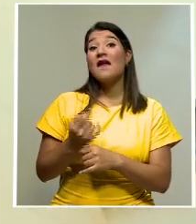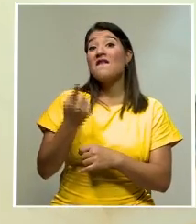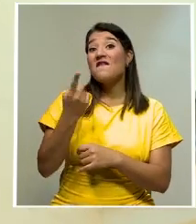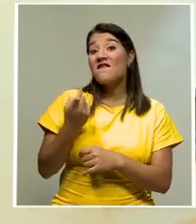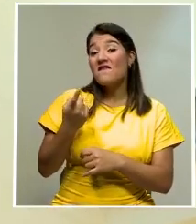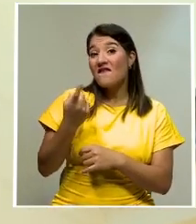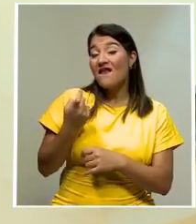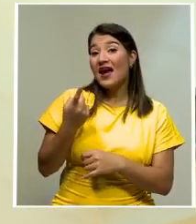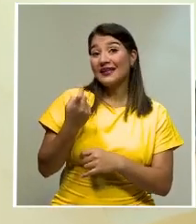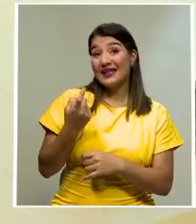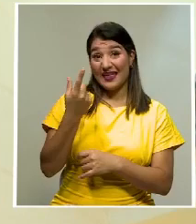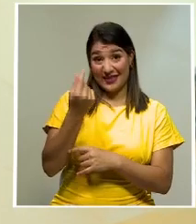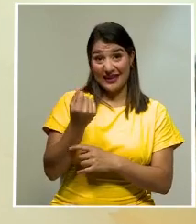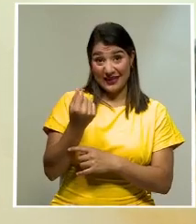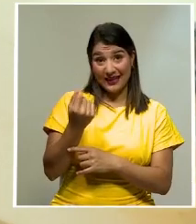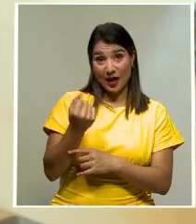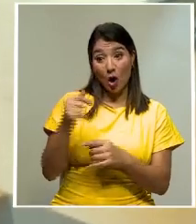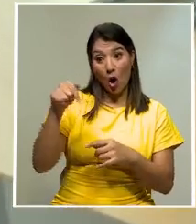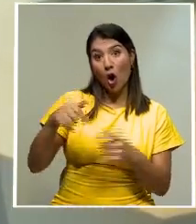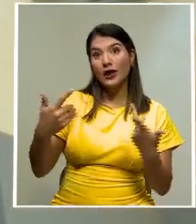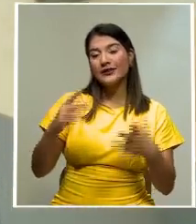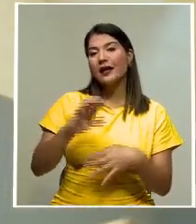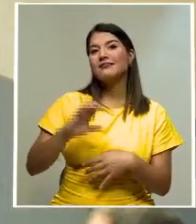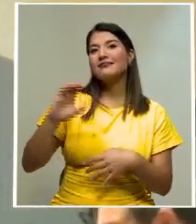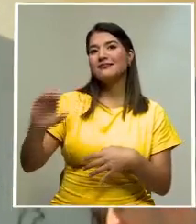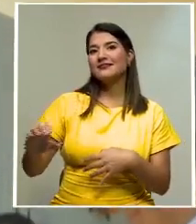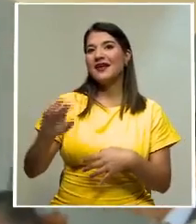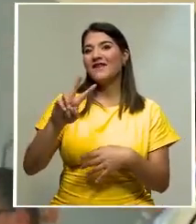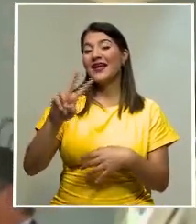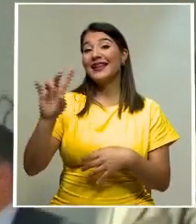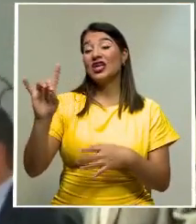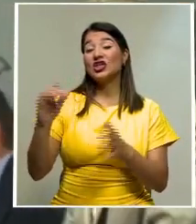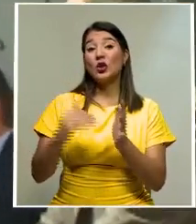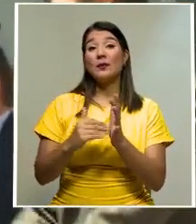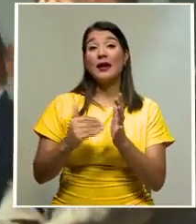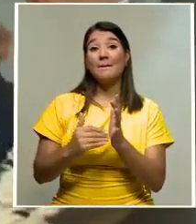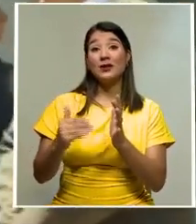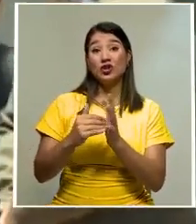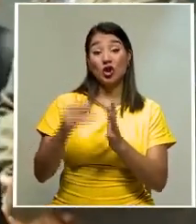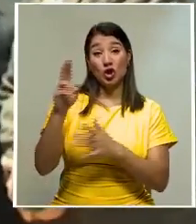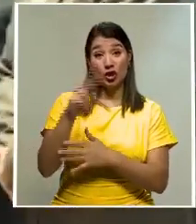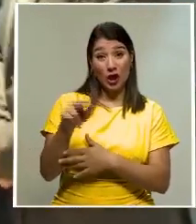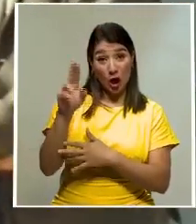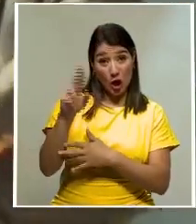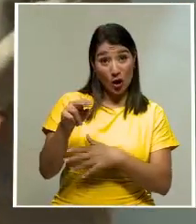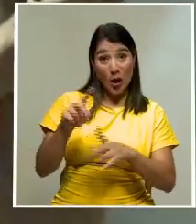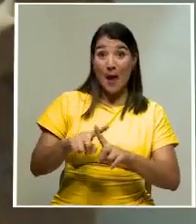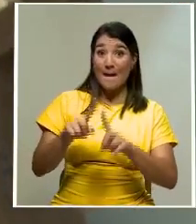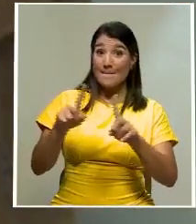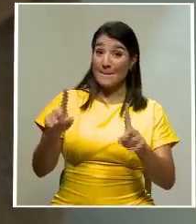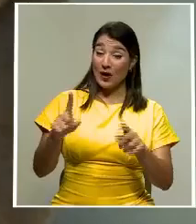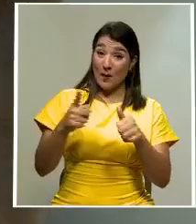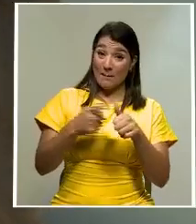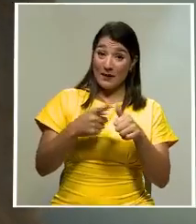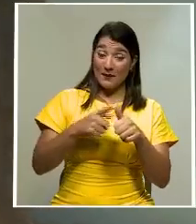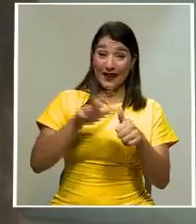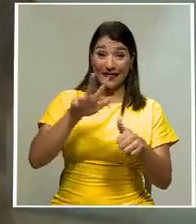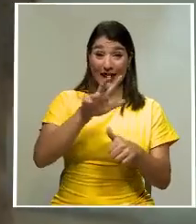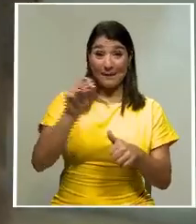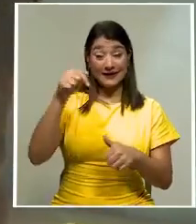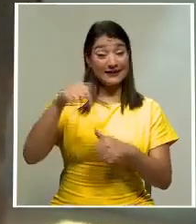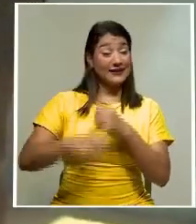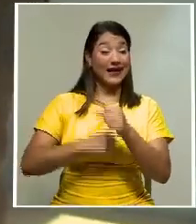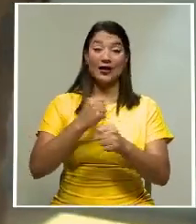se aprobaron hoy por 28 mil millones de colones provocó que durante el primer trimestre de este año no se